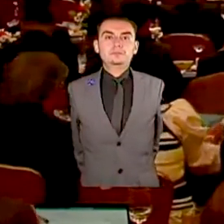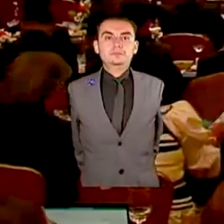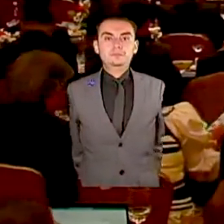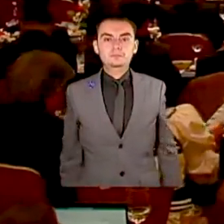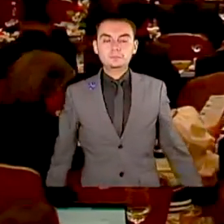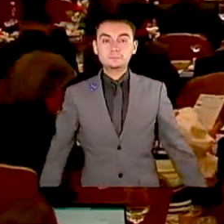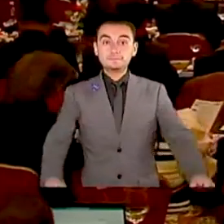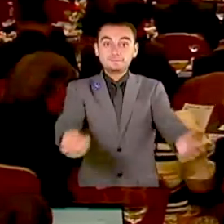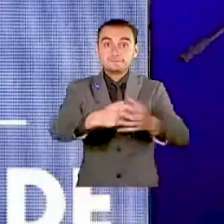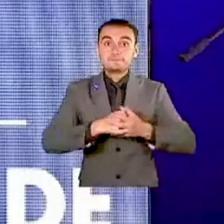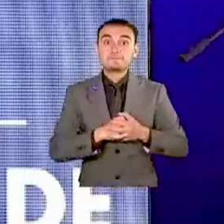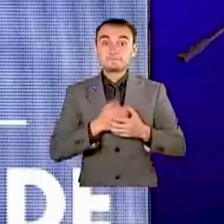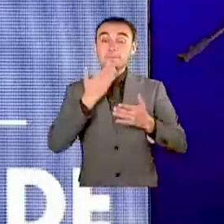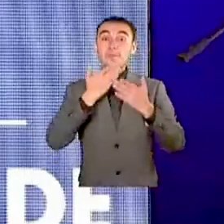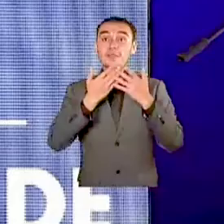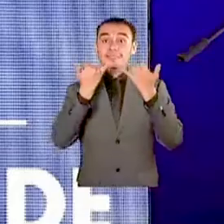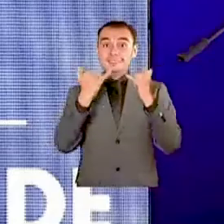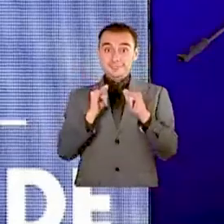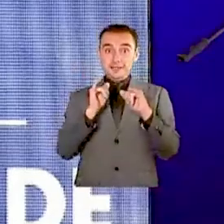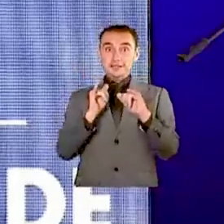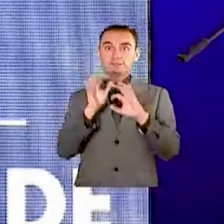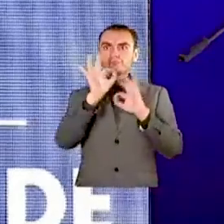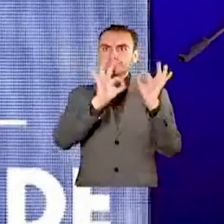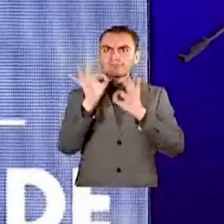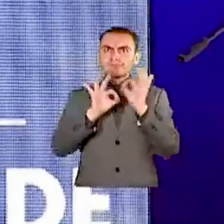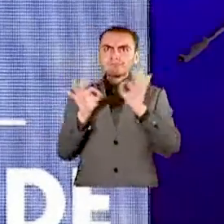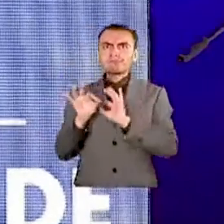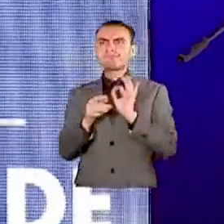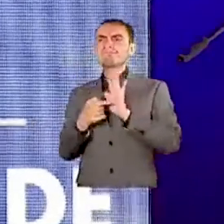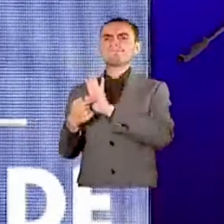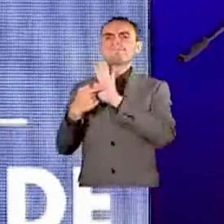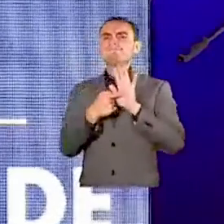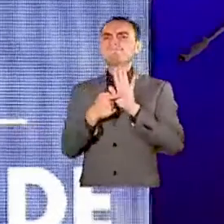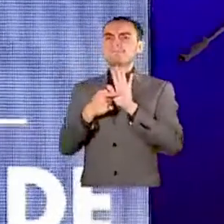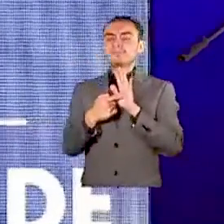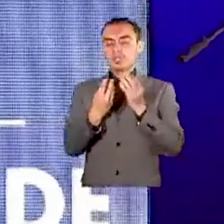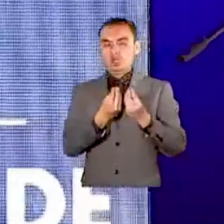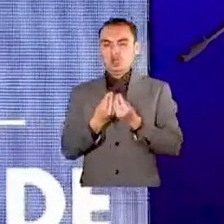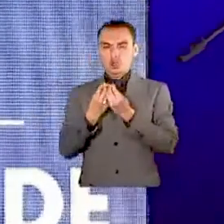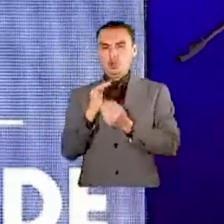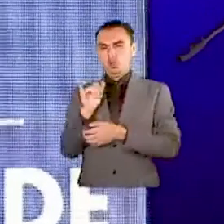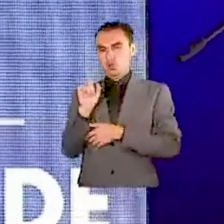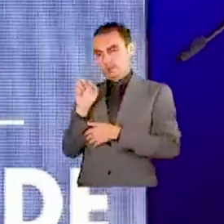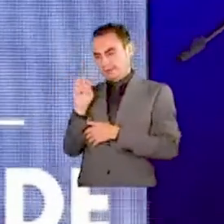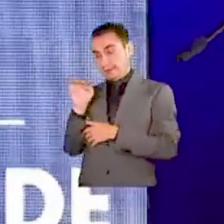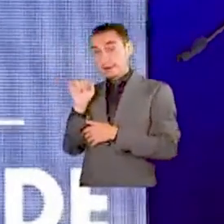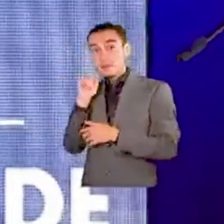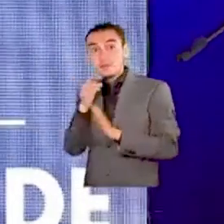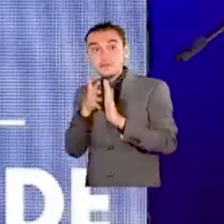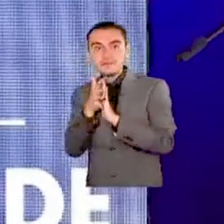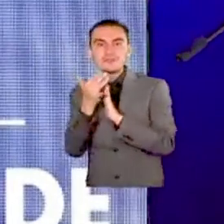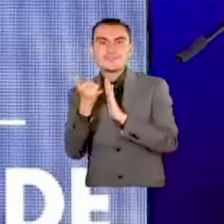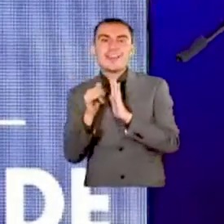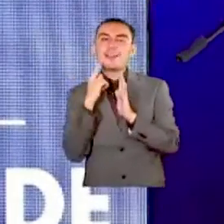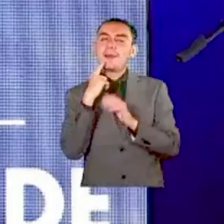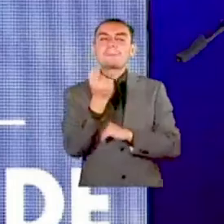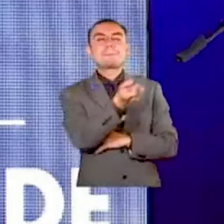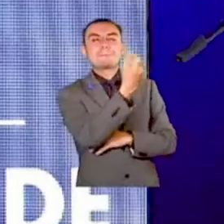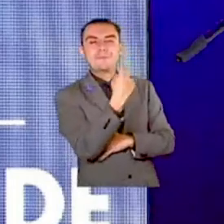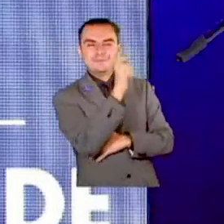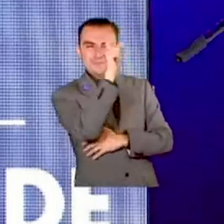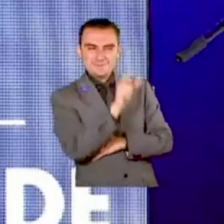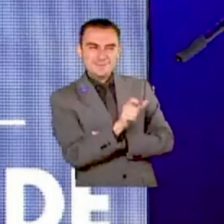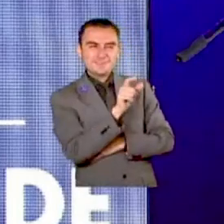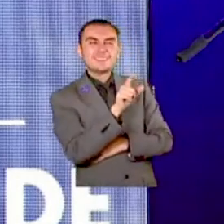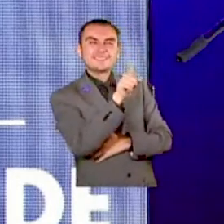Muchas gracias. Y después de escuchar a la Procuradora Séptima Delegada ante el Consejo de Estado, Yolima Carrillo Pérez, vamos con una pregunta de